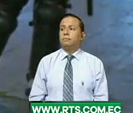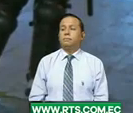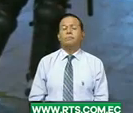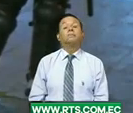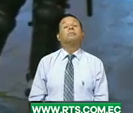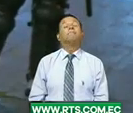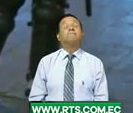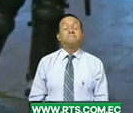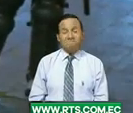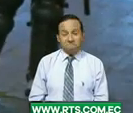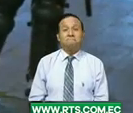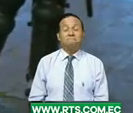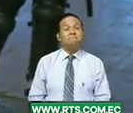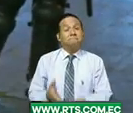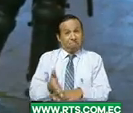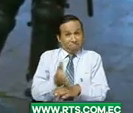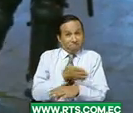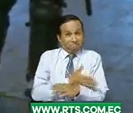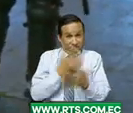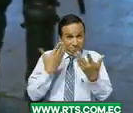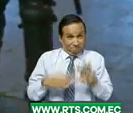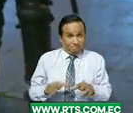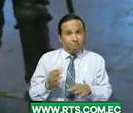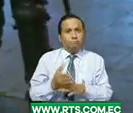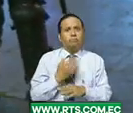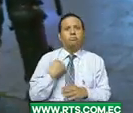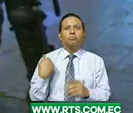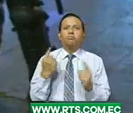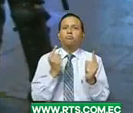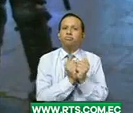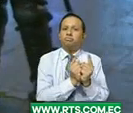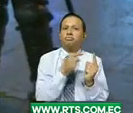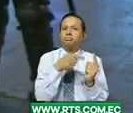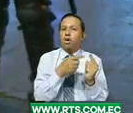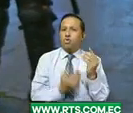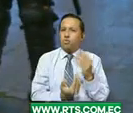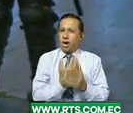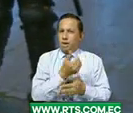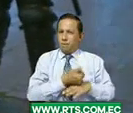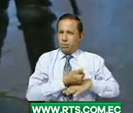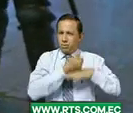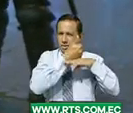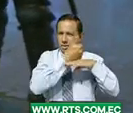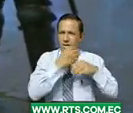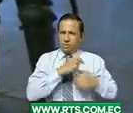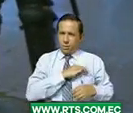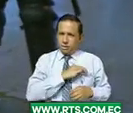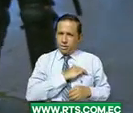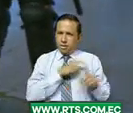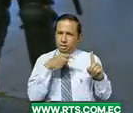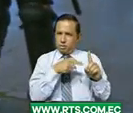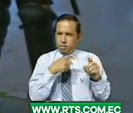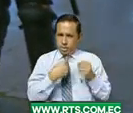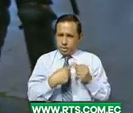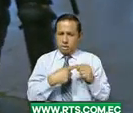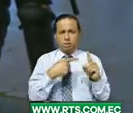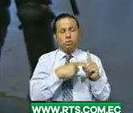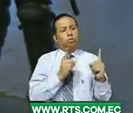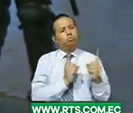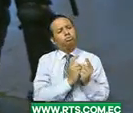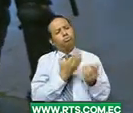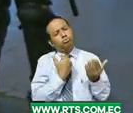Así es, hasta hace pocos minutos tuvimos la oportunidad de conversar con el nuevo alcalde de la ciudad capital. Él dice que en esta